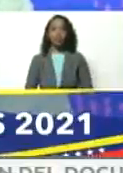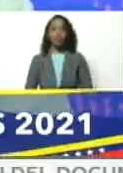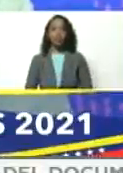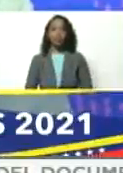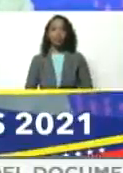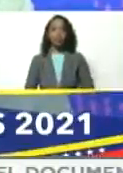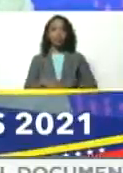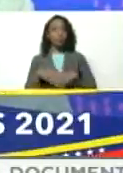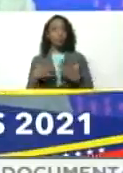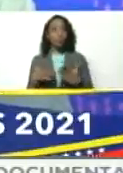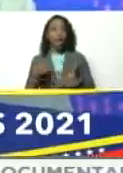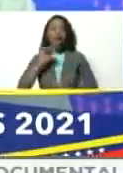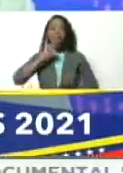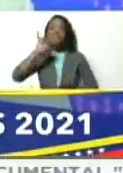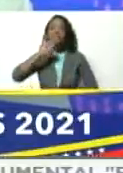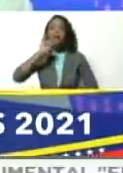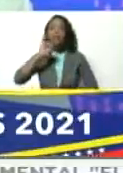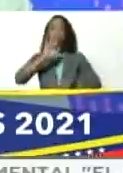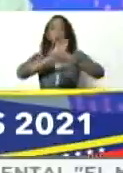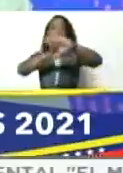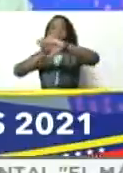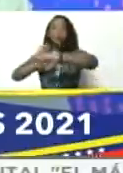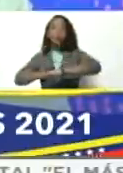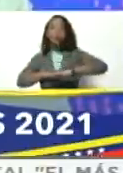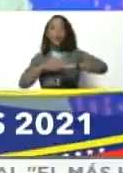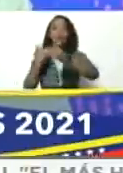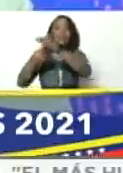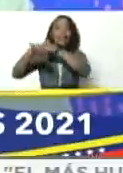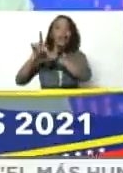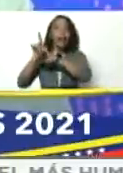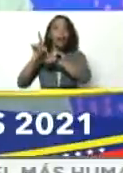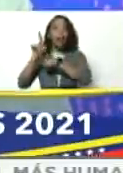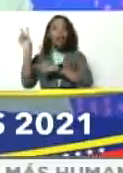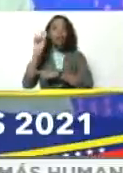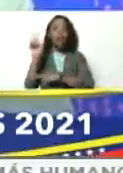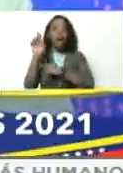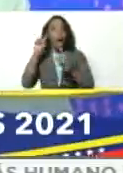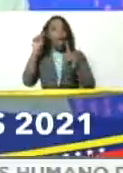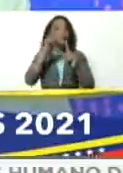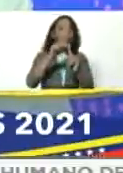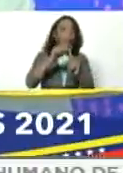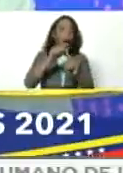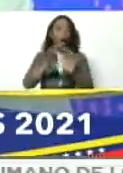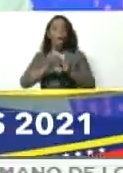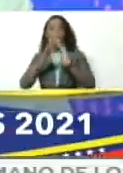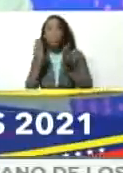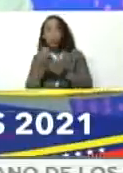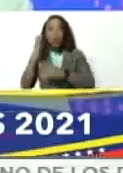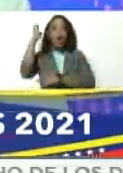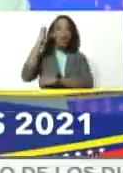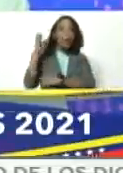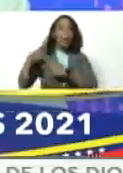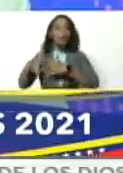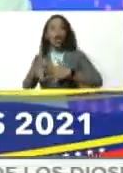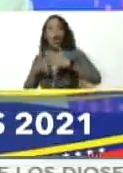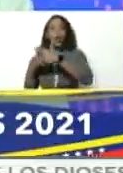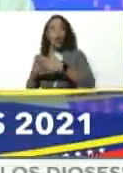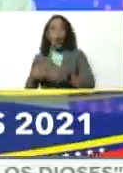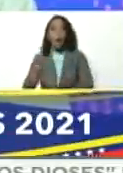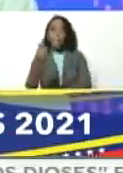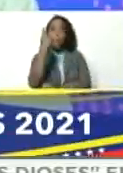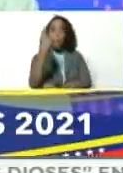que las noticias que surgieron, salieron de Venezuela hacia el mundo, incluyéndose Europa y Estados Unidos, las